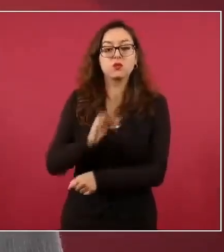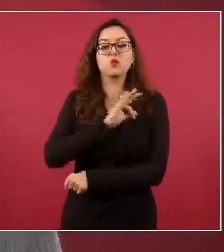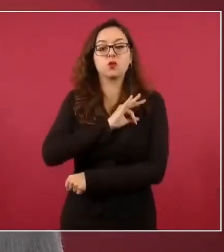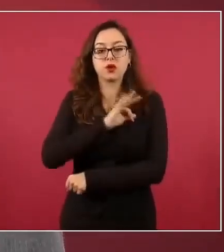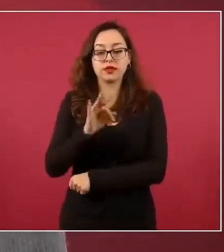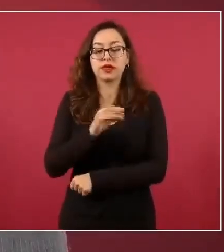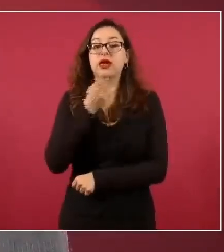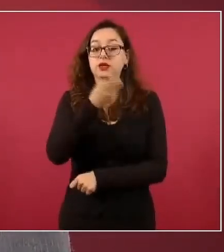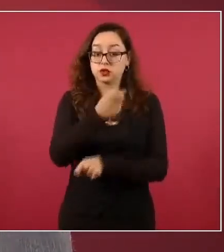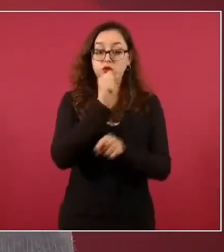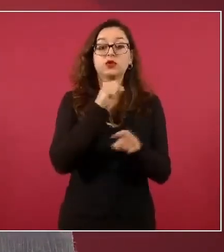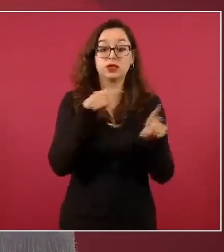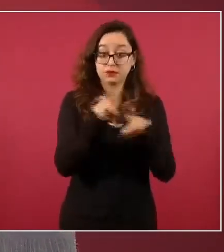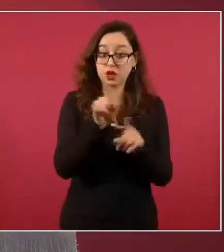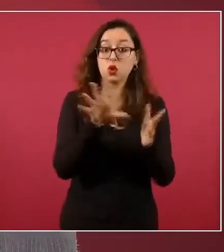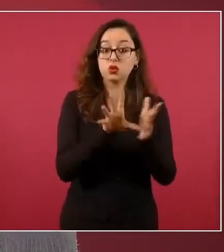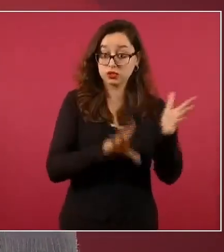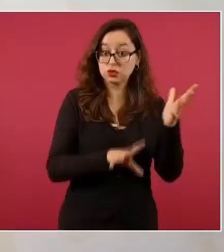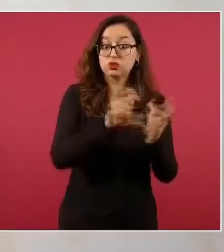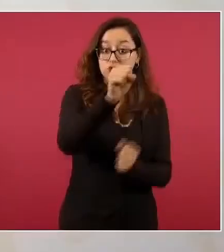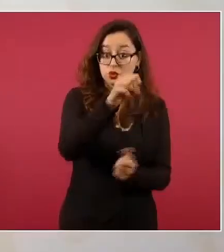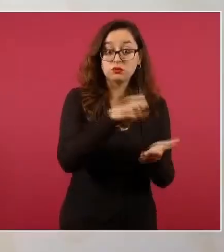eso lo logramos,